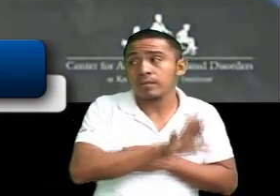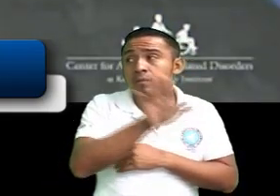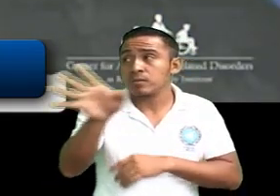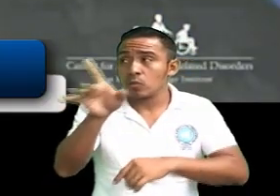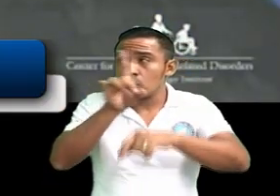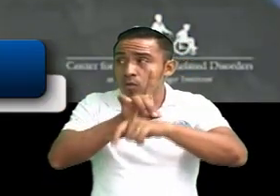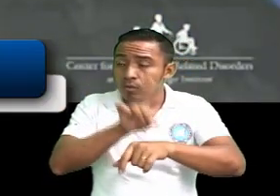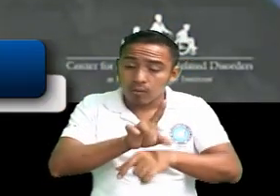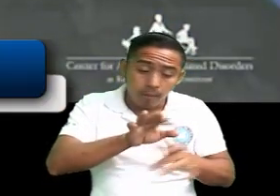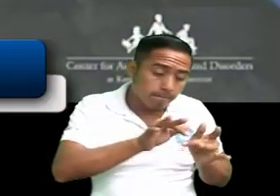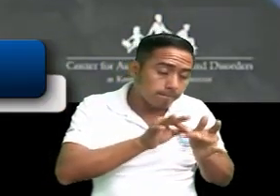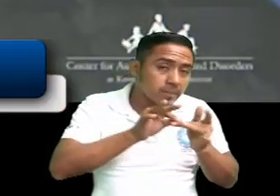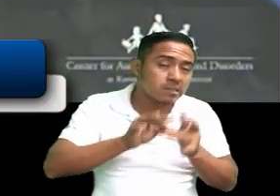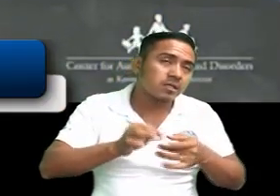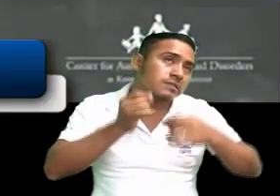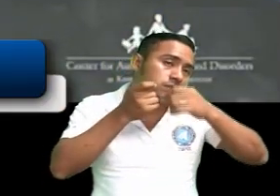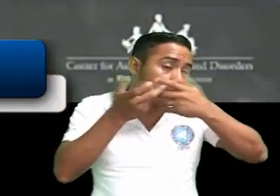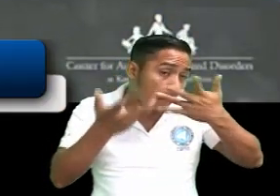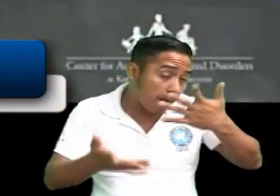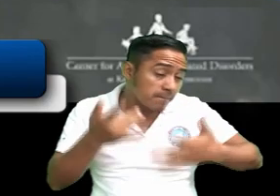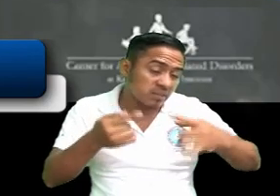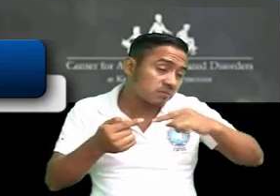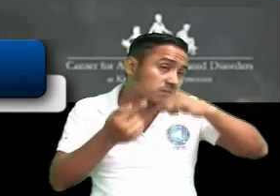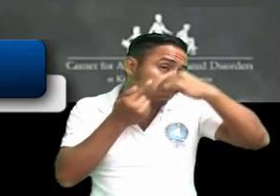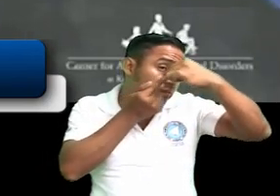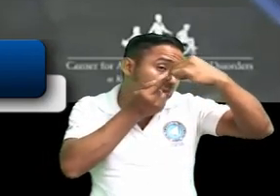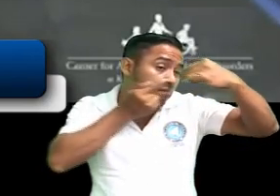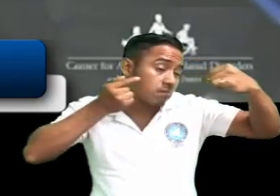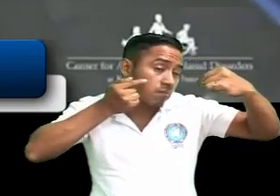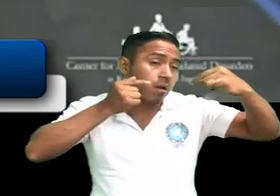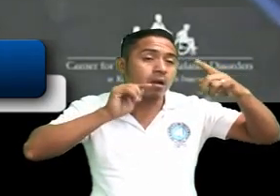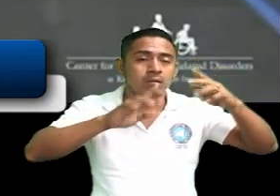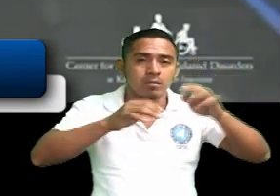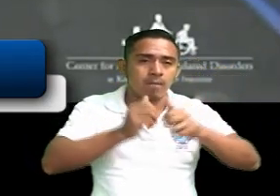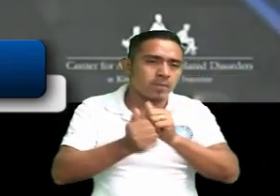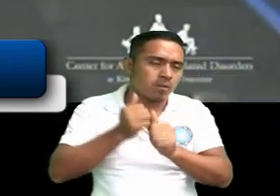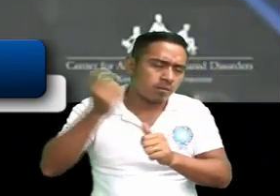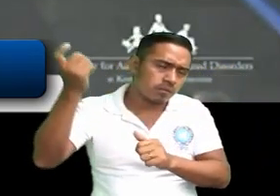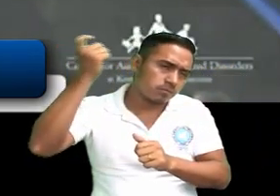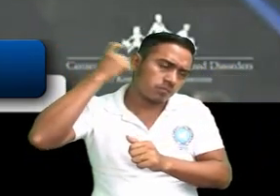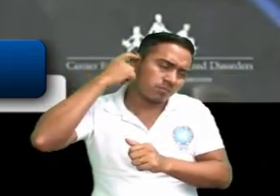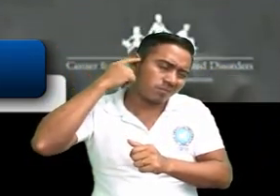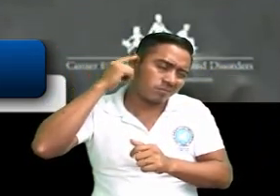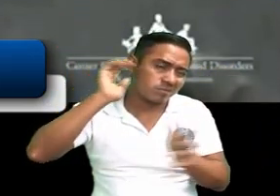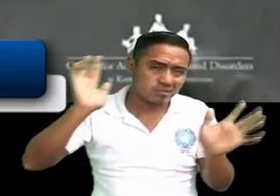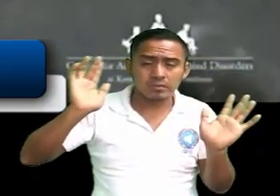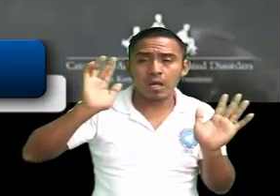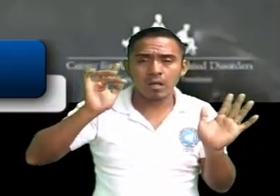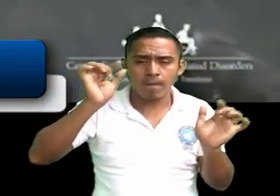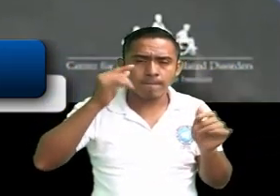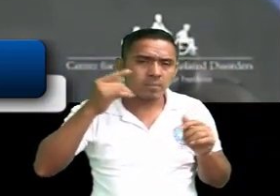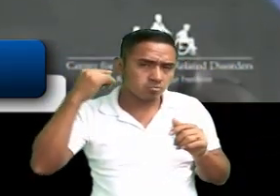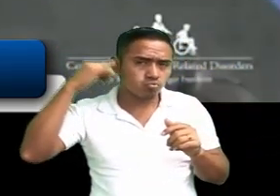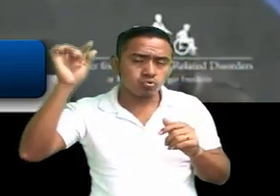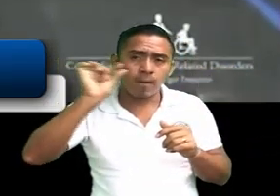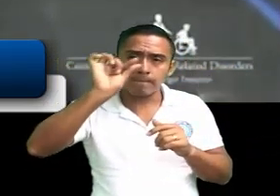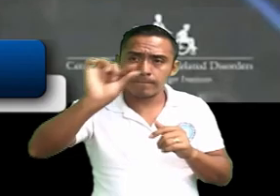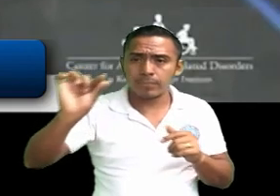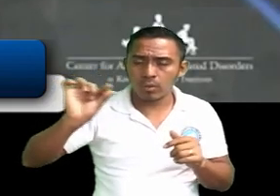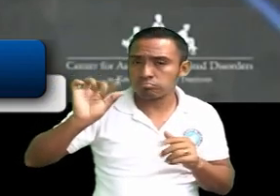dicen, comúnmente. Esos también son otros factores que inciden. Son otros factores que inciden en el trastorno del lenguaje.